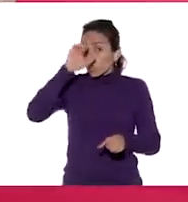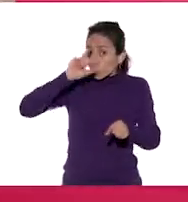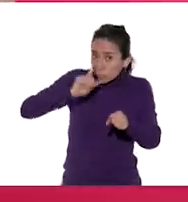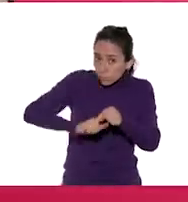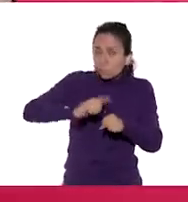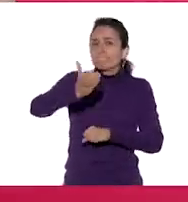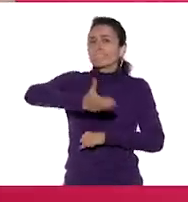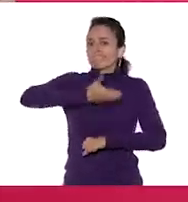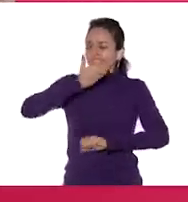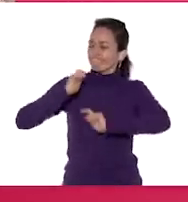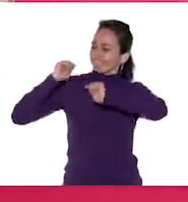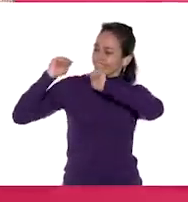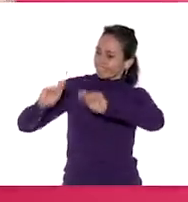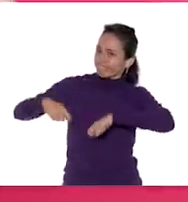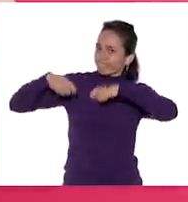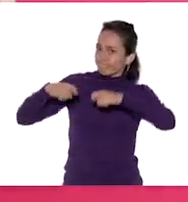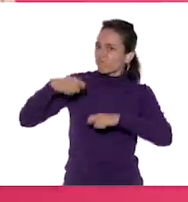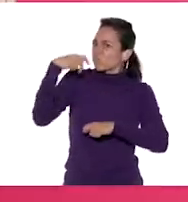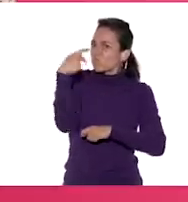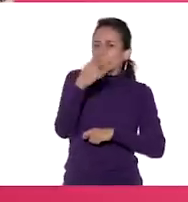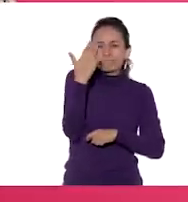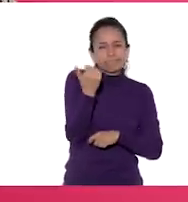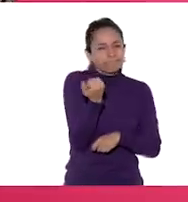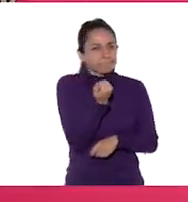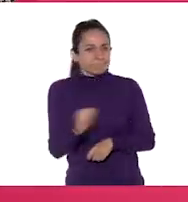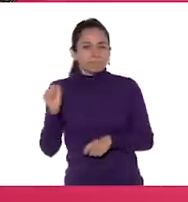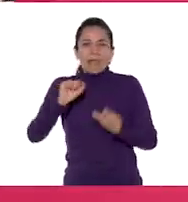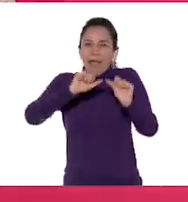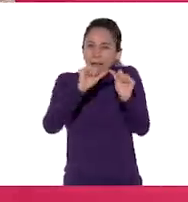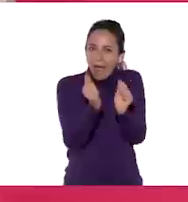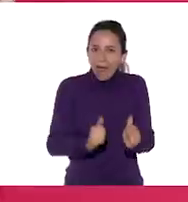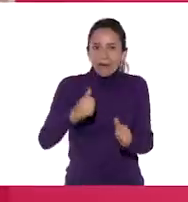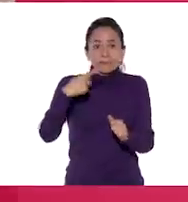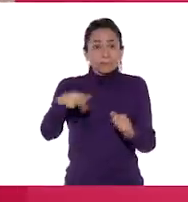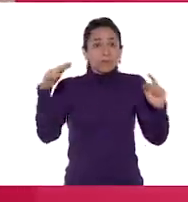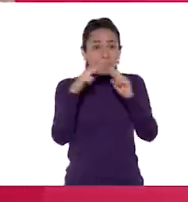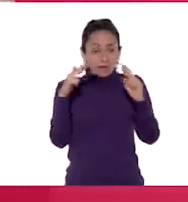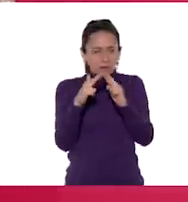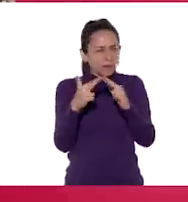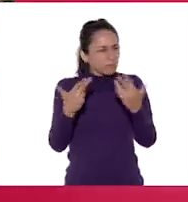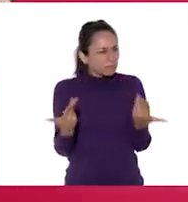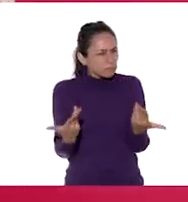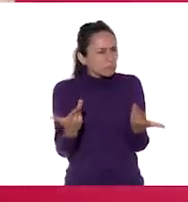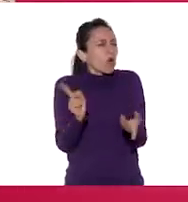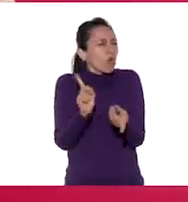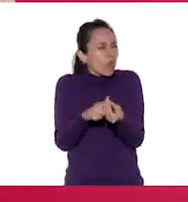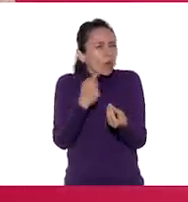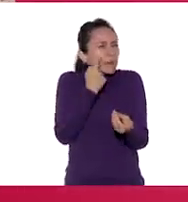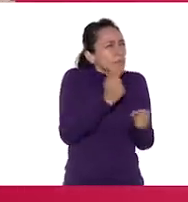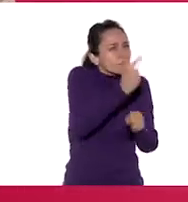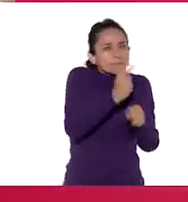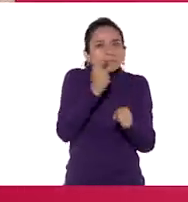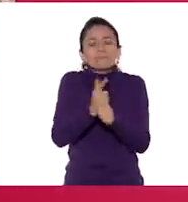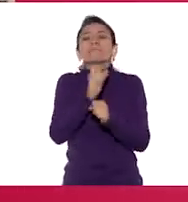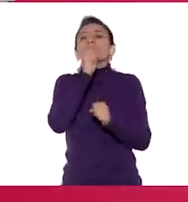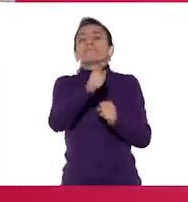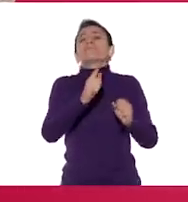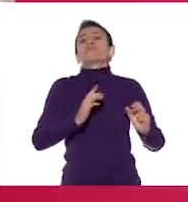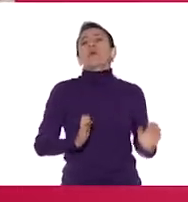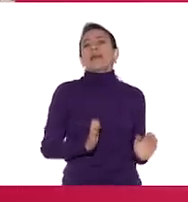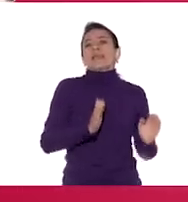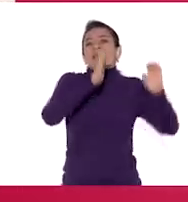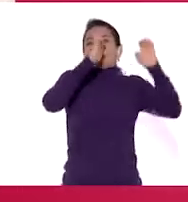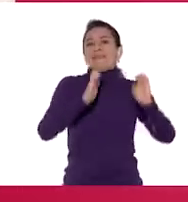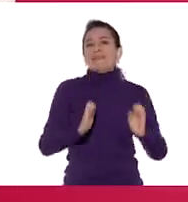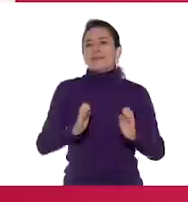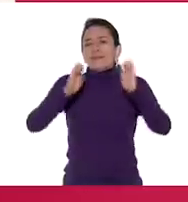tradición, talento artístico y religión convergen en muchos de los edificios emblemáticos que conforman esta